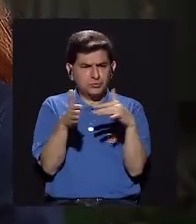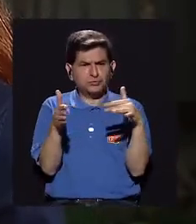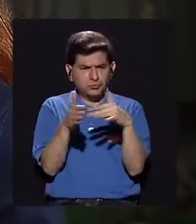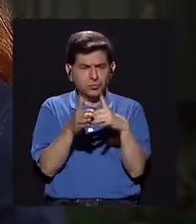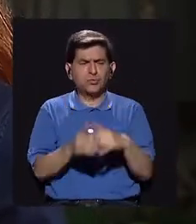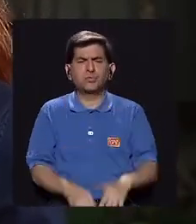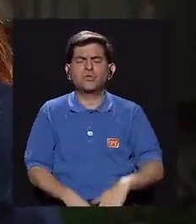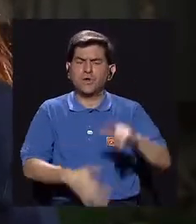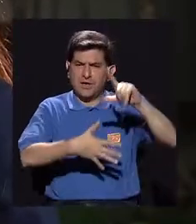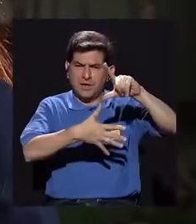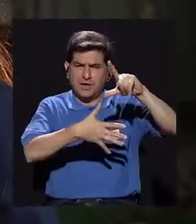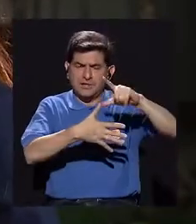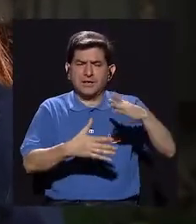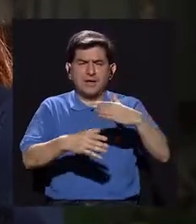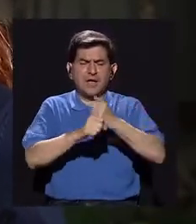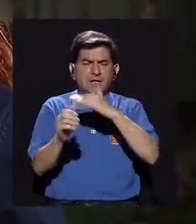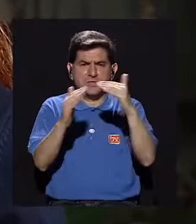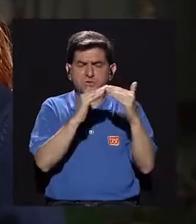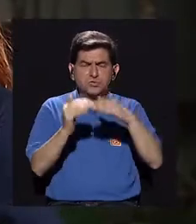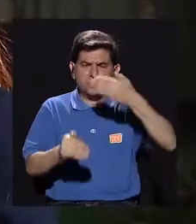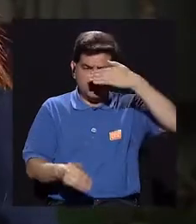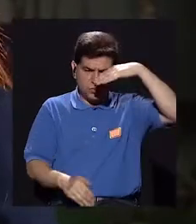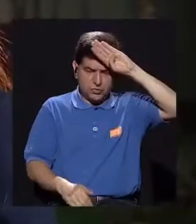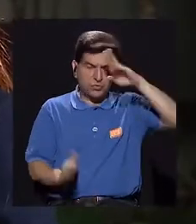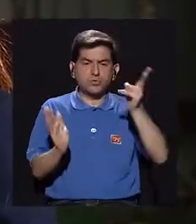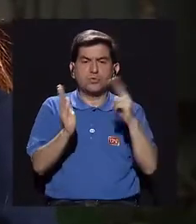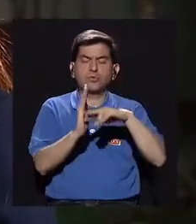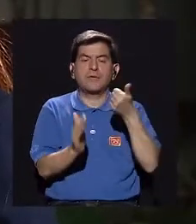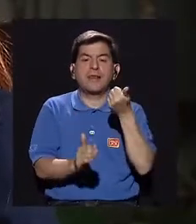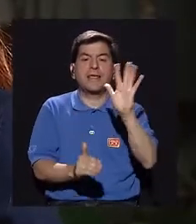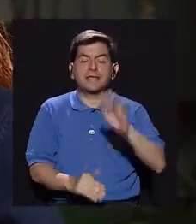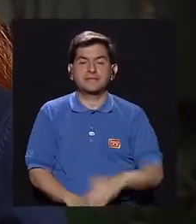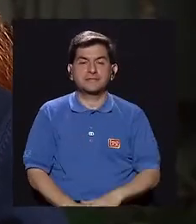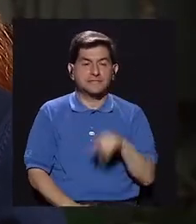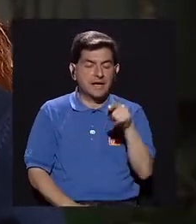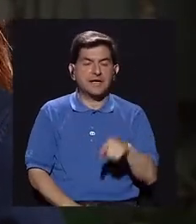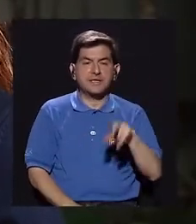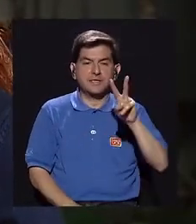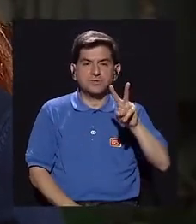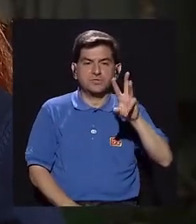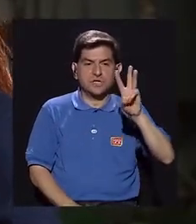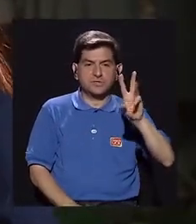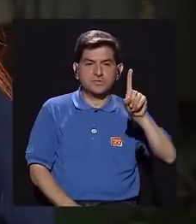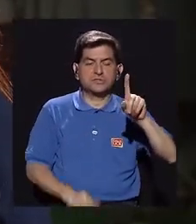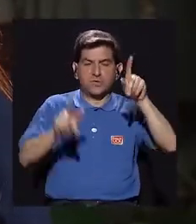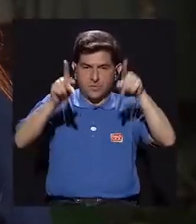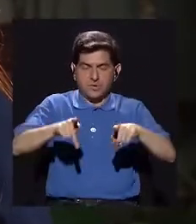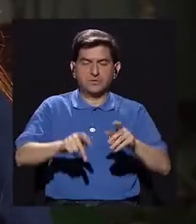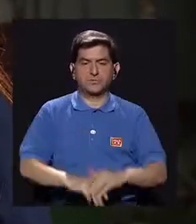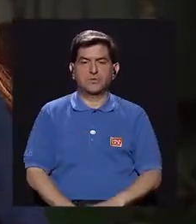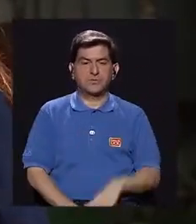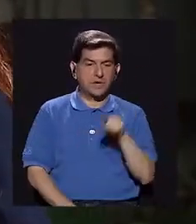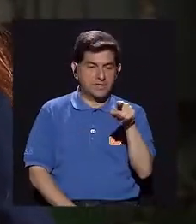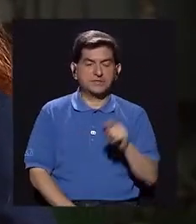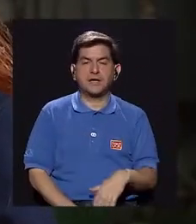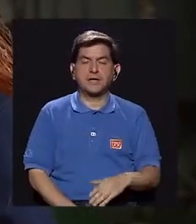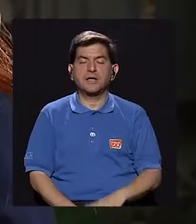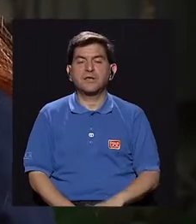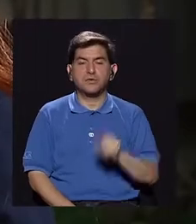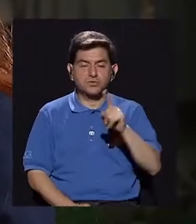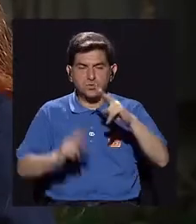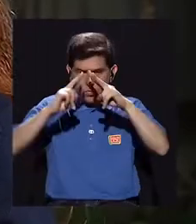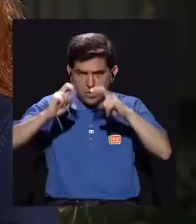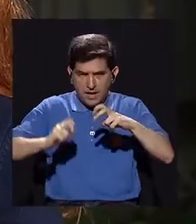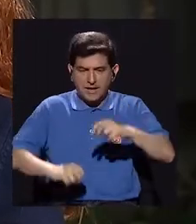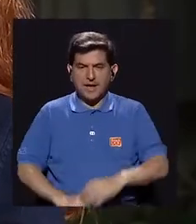estudio latinoamericano que se hizo en población cubana en el 2015, donde se tomaron 261 pacientes. A estos se les